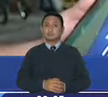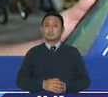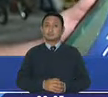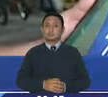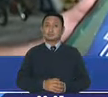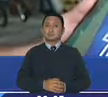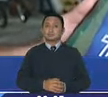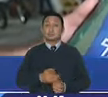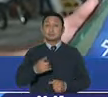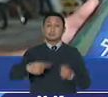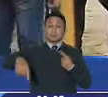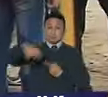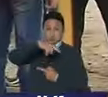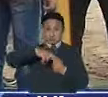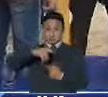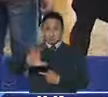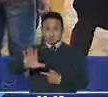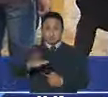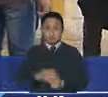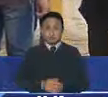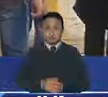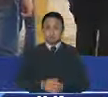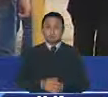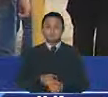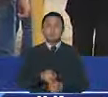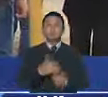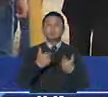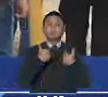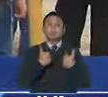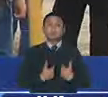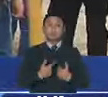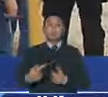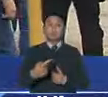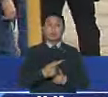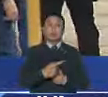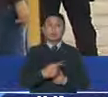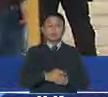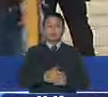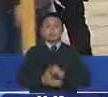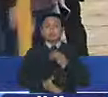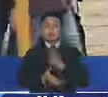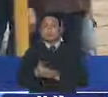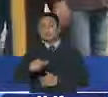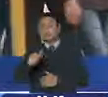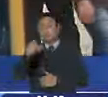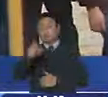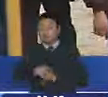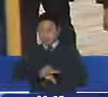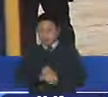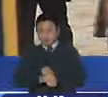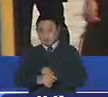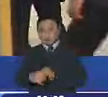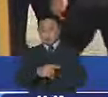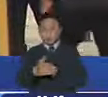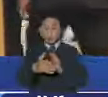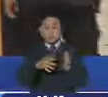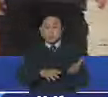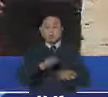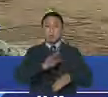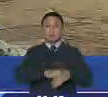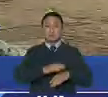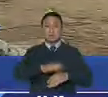ir a atentar en contra de su vida. Así fue levantado el cuerpo de este ciudadano que salió a robar junto a otras personas, pero murió ante un